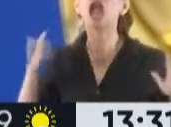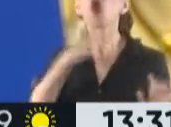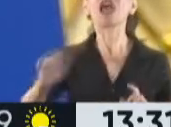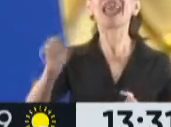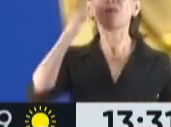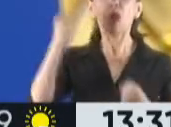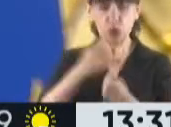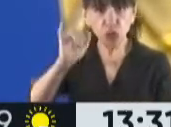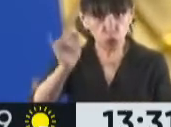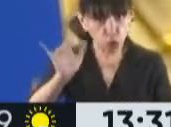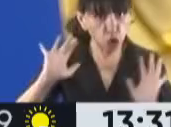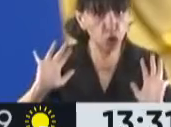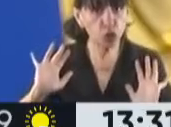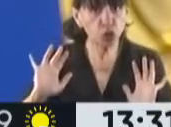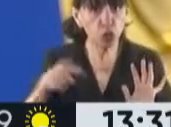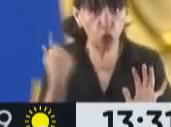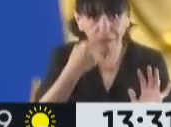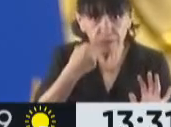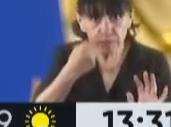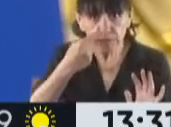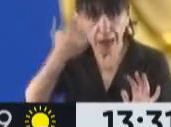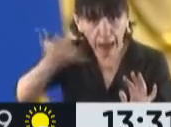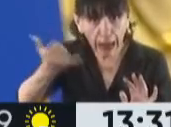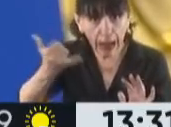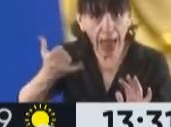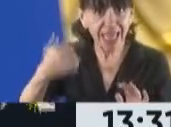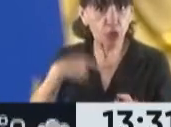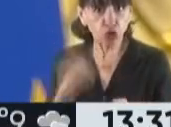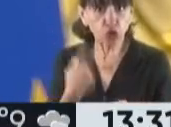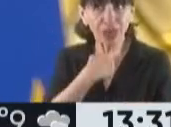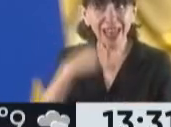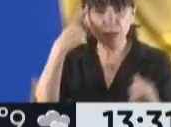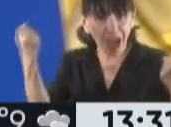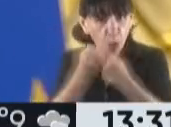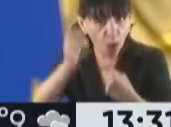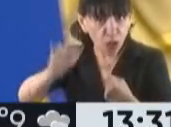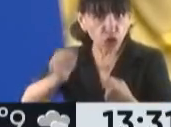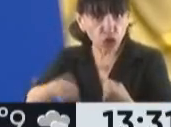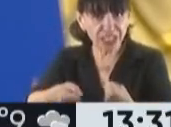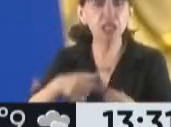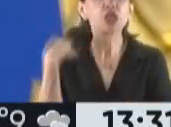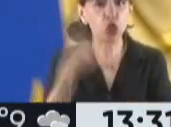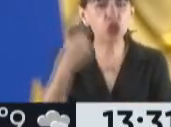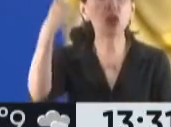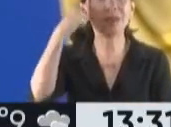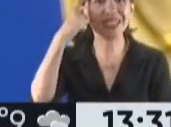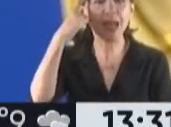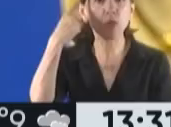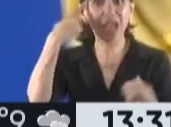Europea. Tenemos mucho interés en tener un acuerdo con la Unión Europea. Nosotros creemos que el acuerdo